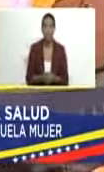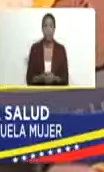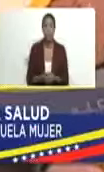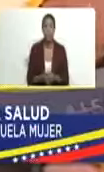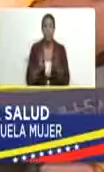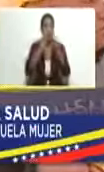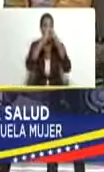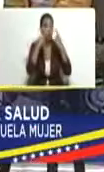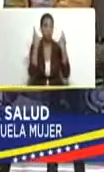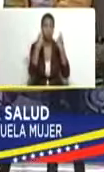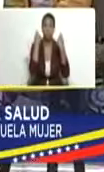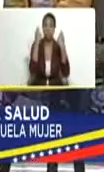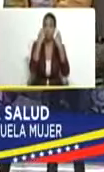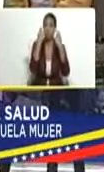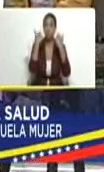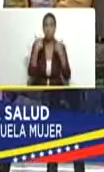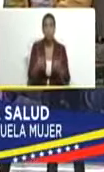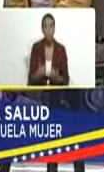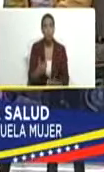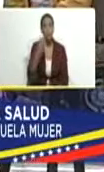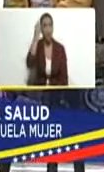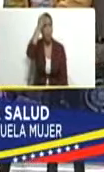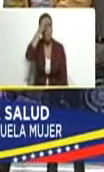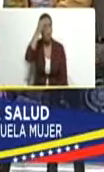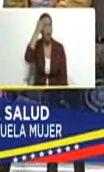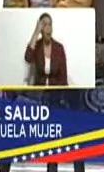Se ha hecho una jornada que yo diría